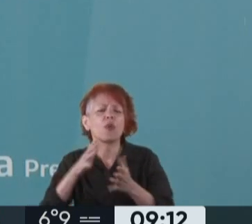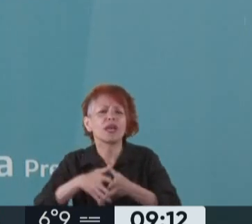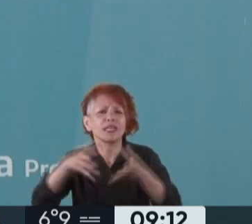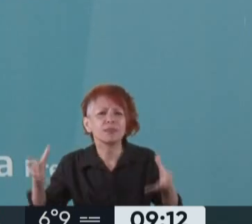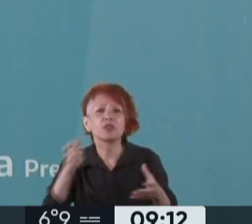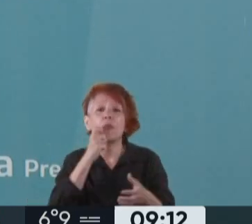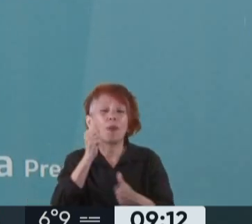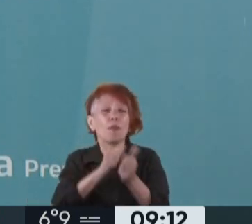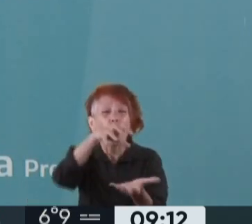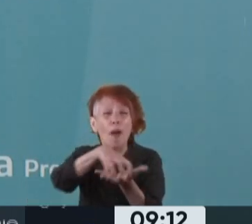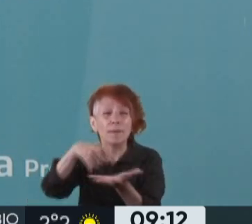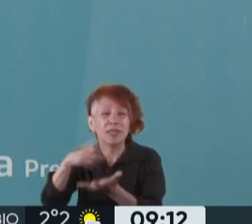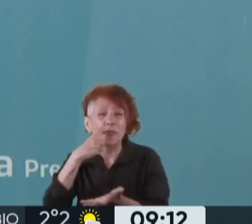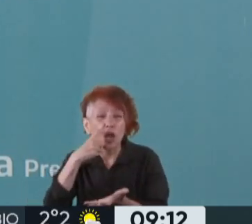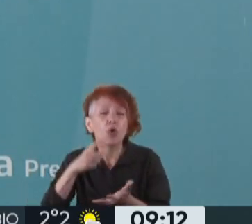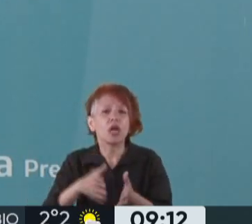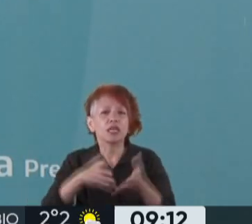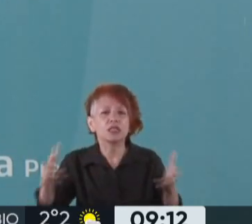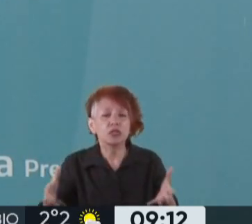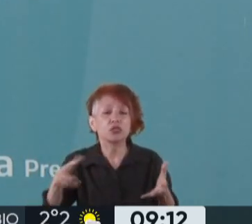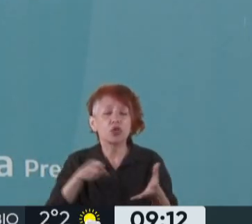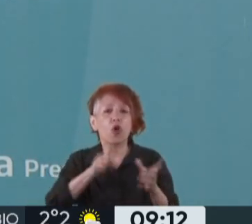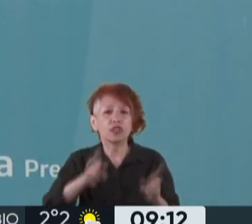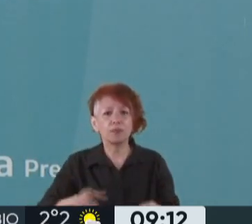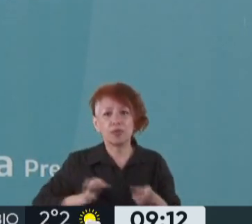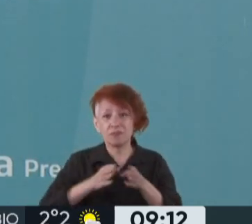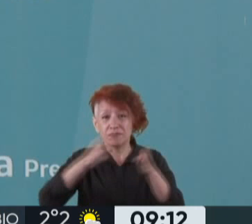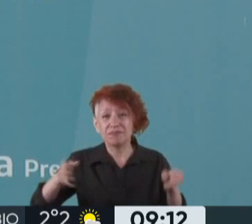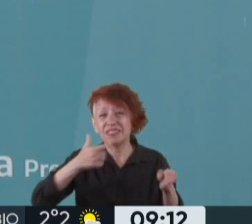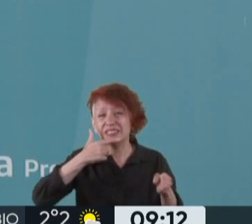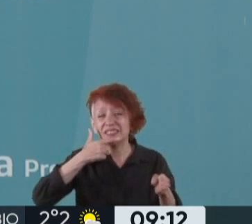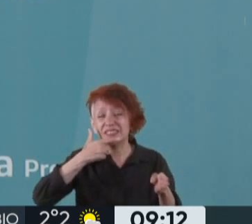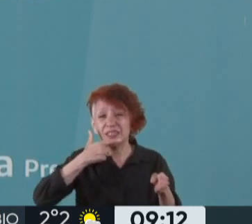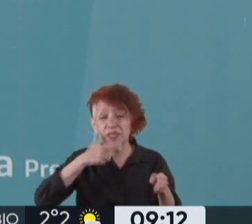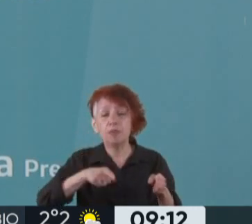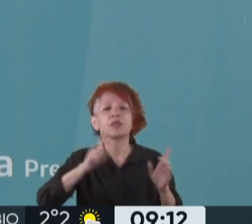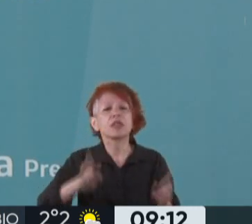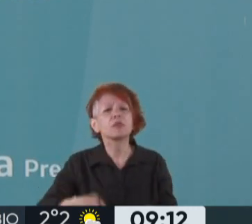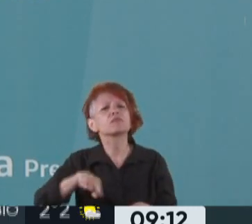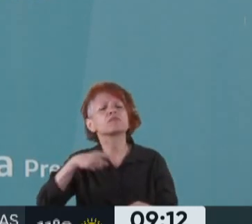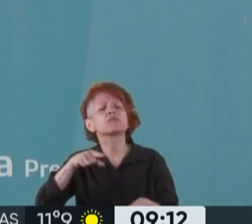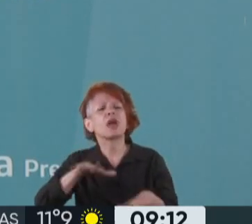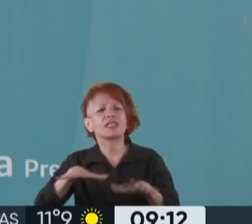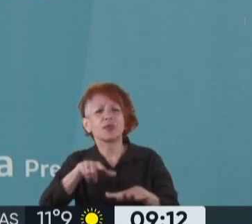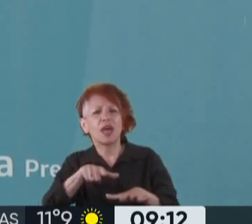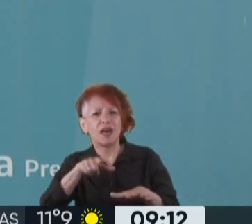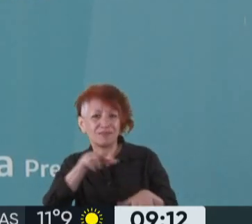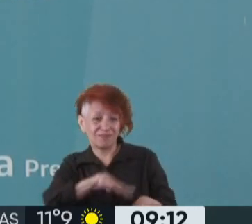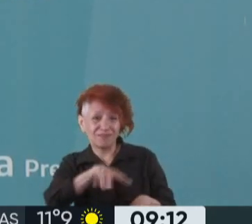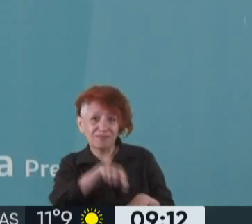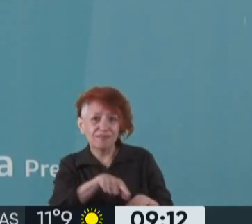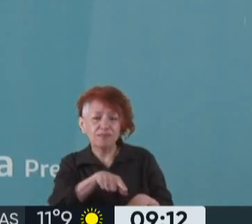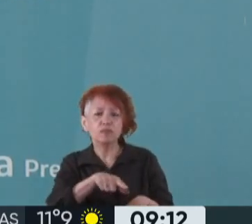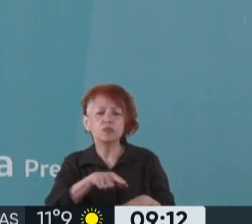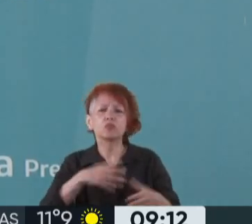metalúrgica creció 7.2% interanual en septiembre. La actividad del sector ya se encuentra en niveles